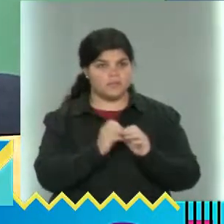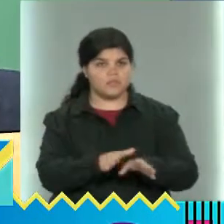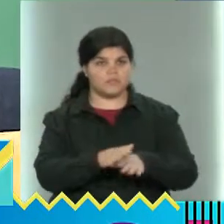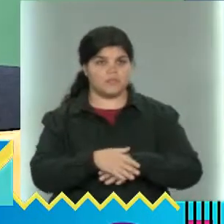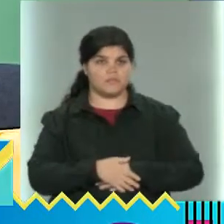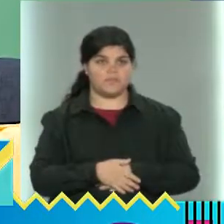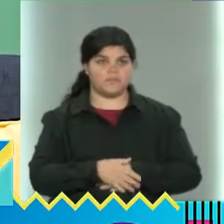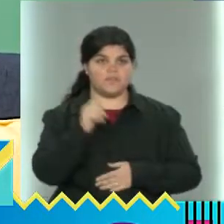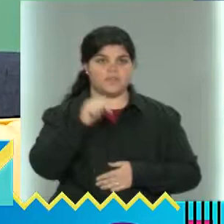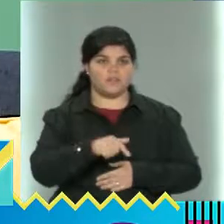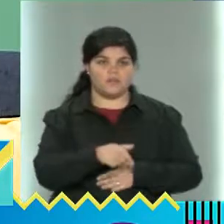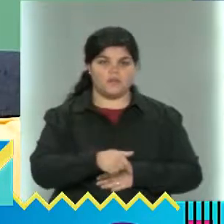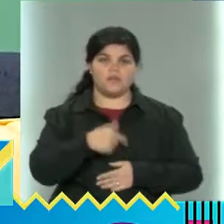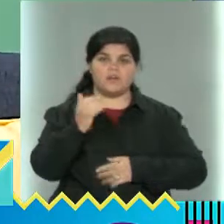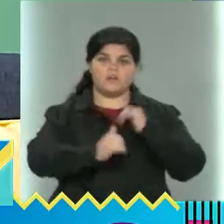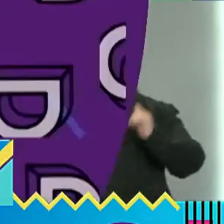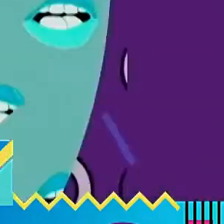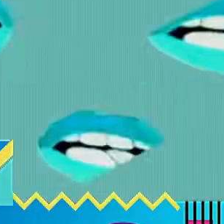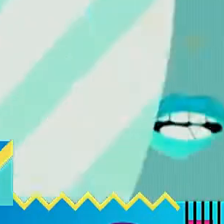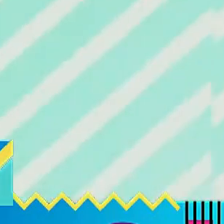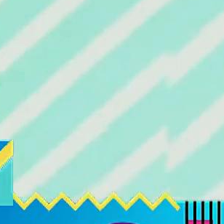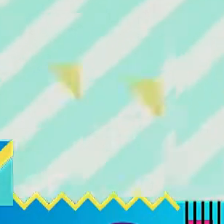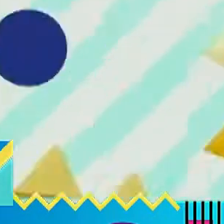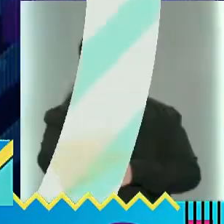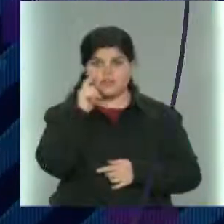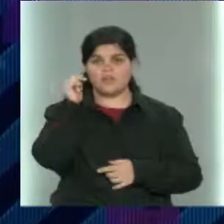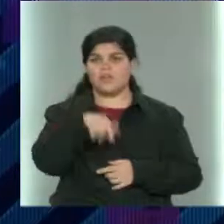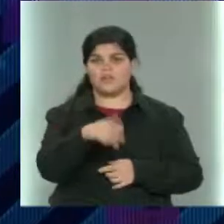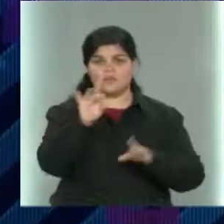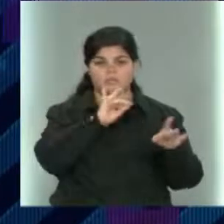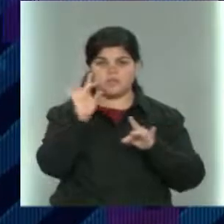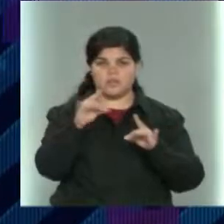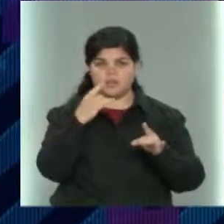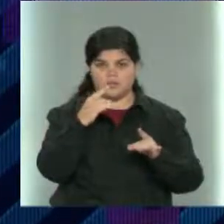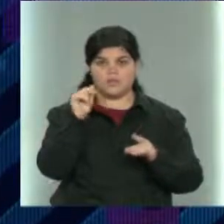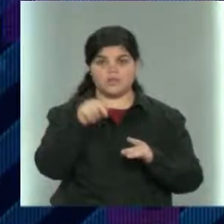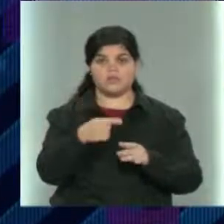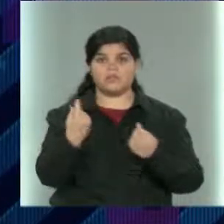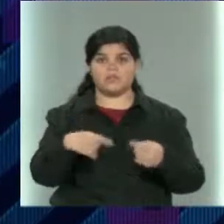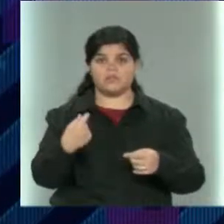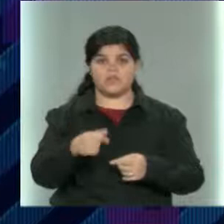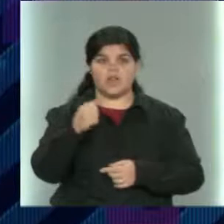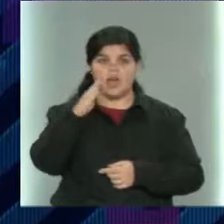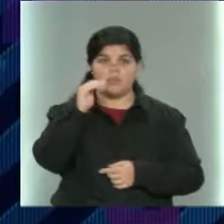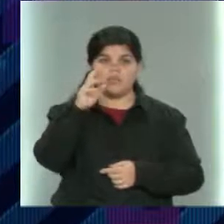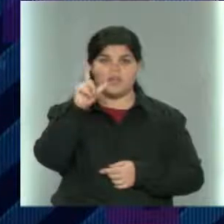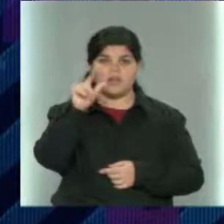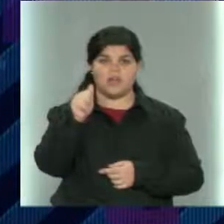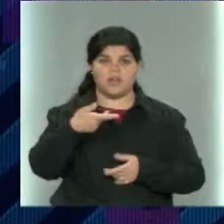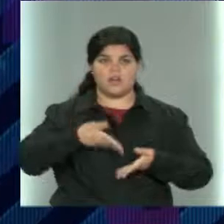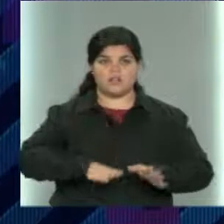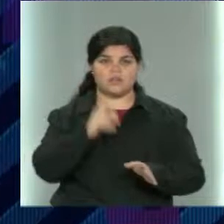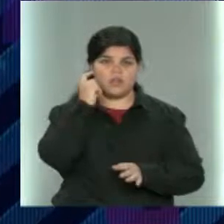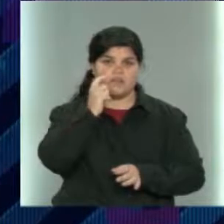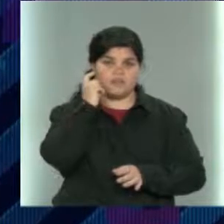la columna del día de hoy de Distintos Parecidos, que está relacionada a estos dos invitados en el día de hoy, porque Eliana Edith Abdala nació en